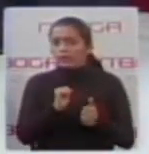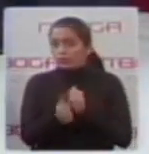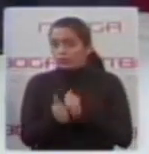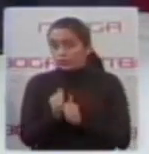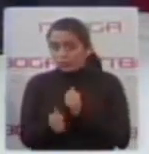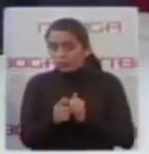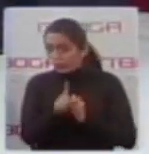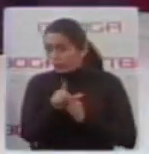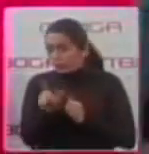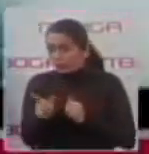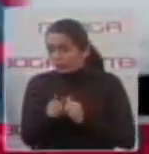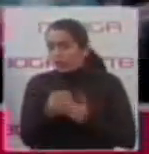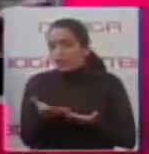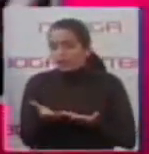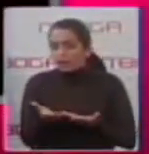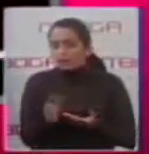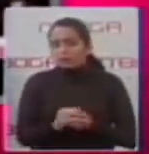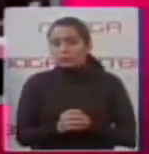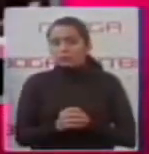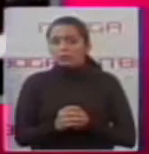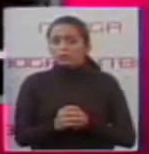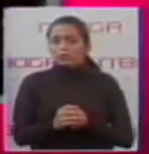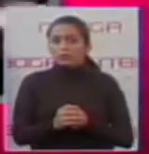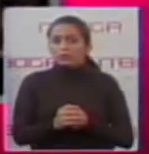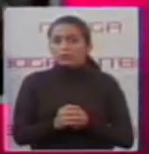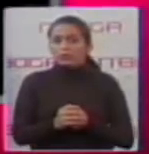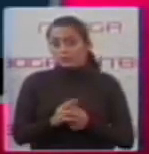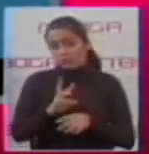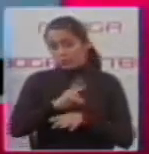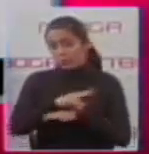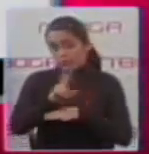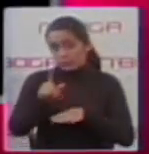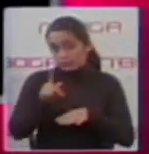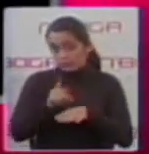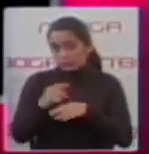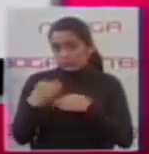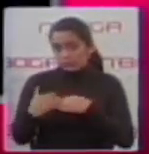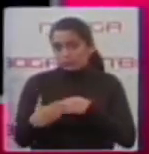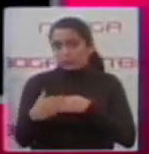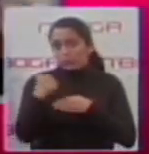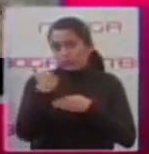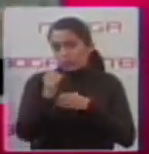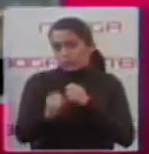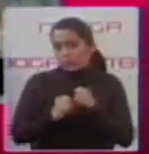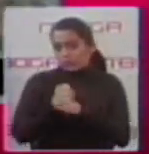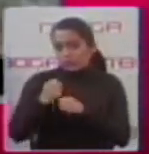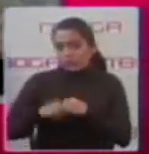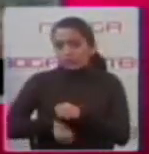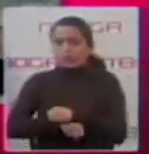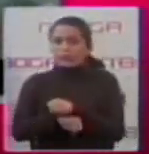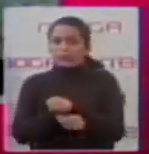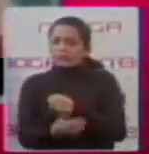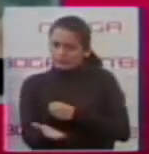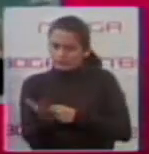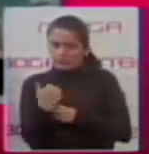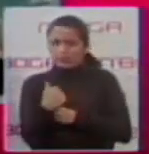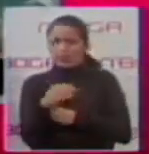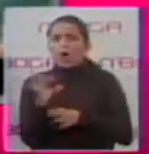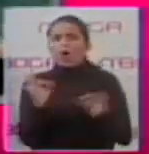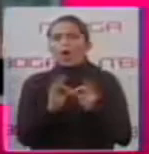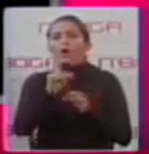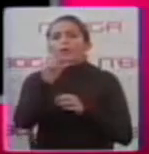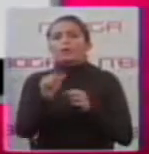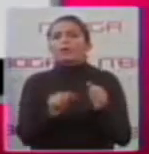deportistas, quienes una carrera de un futbolista de 10 años, quienes están encargados de administrar las